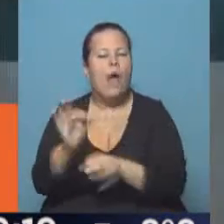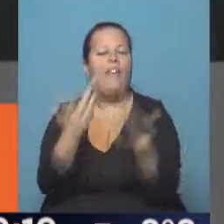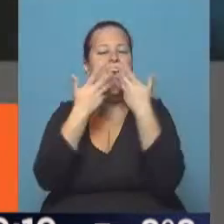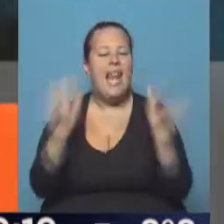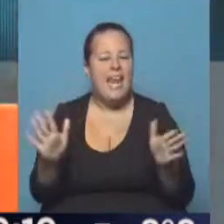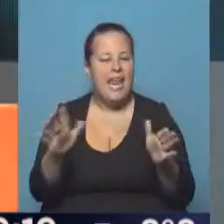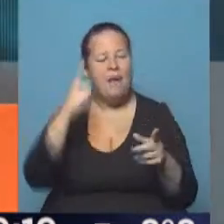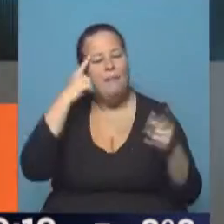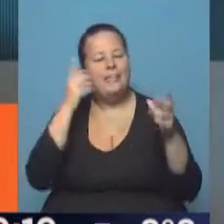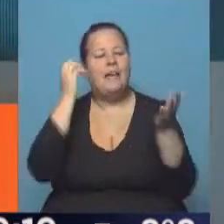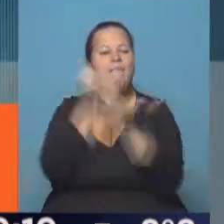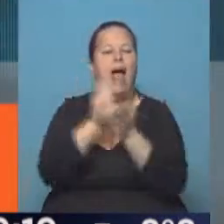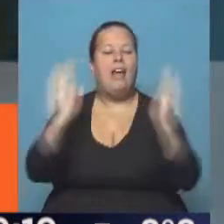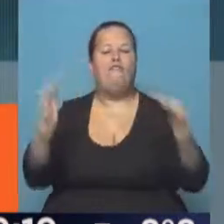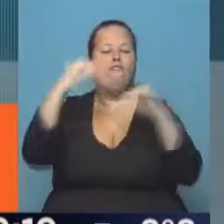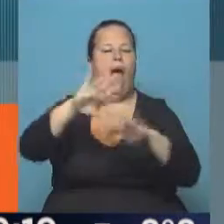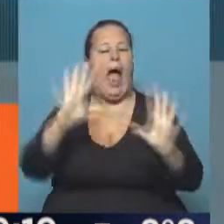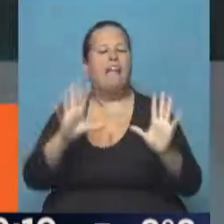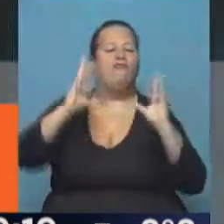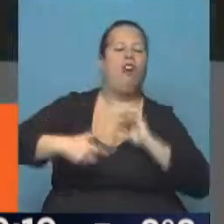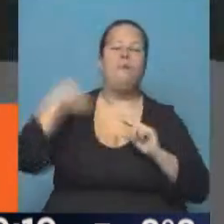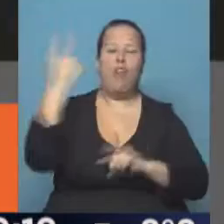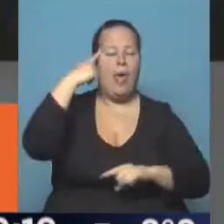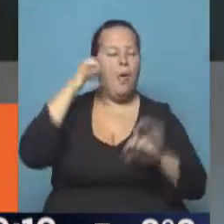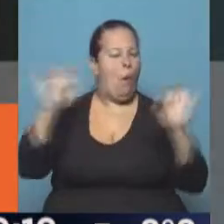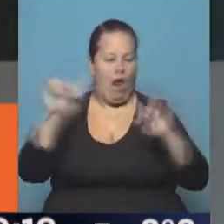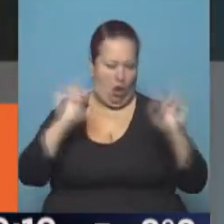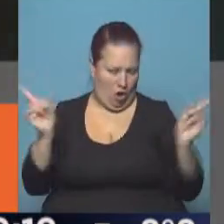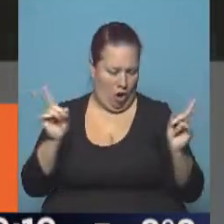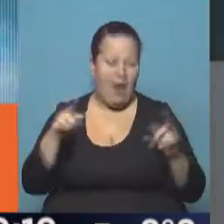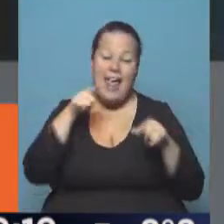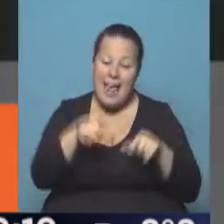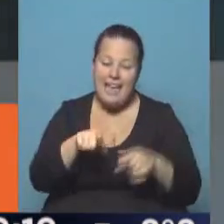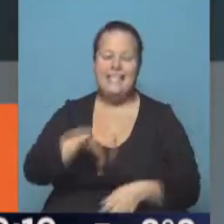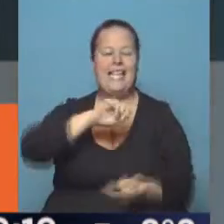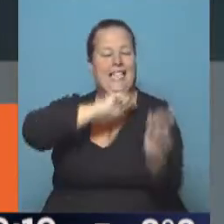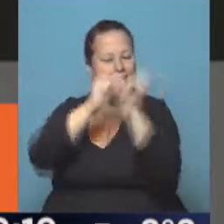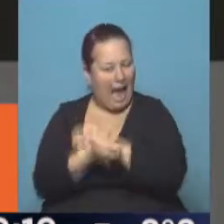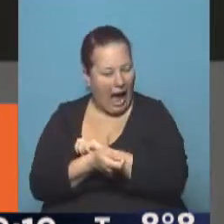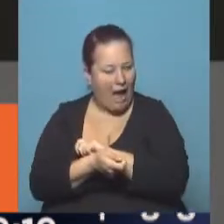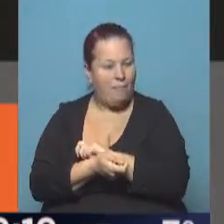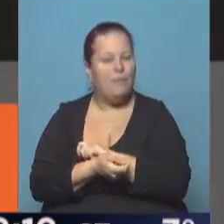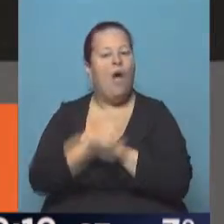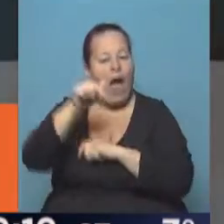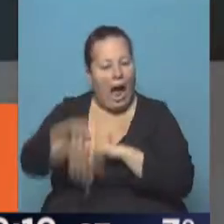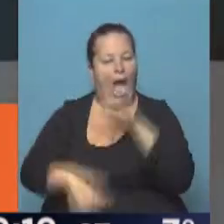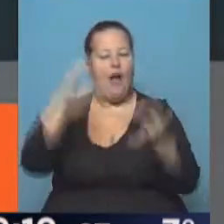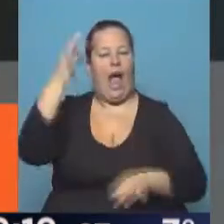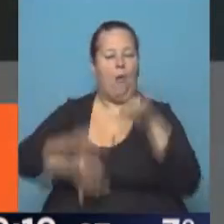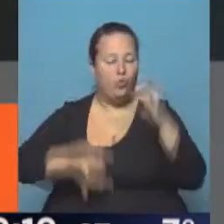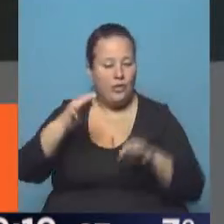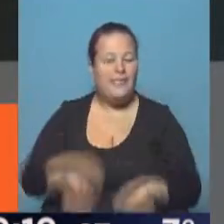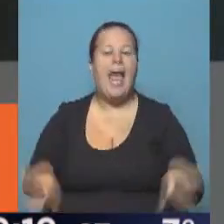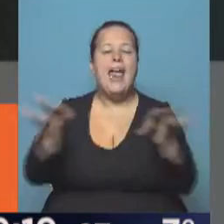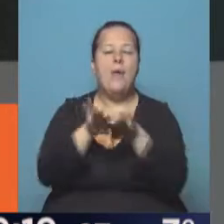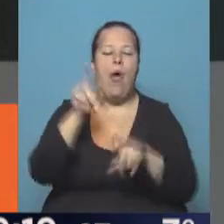libres de estereotipos y mandatos sociales. Y justamente ese es el cambio que está haciendo la justicia a la par